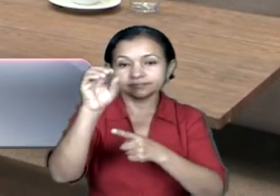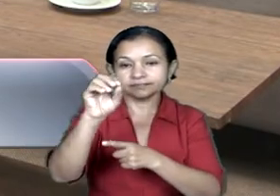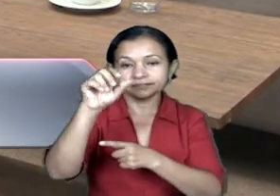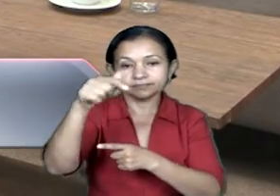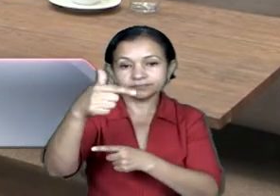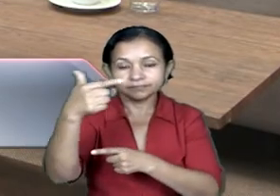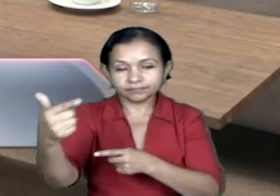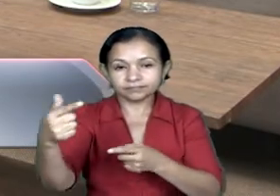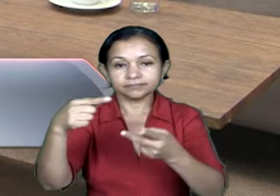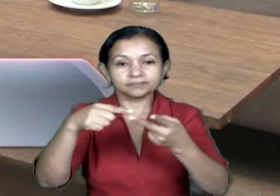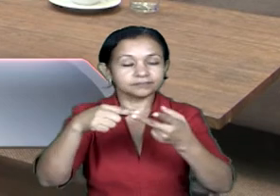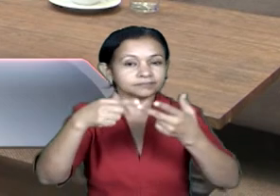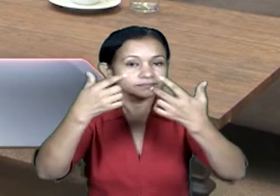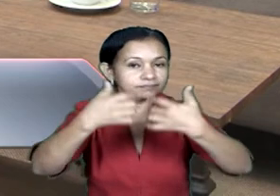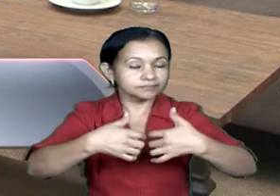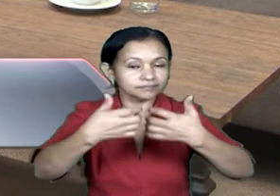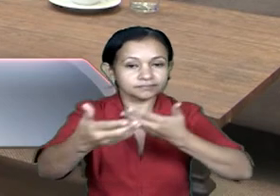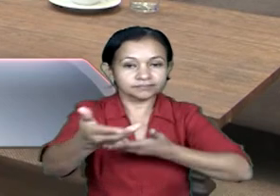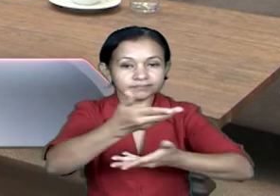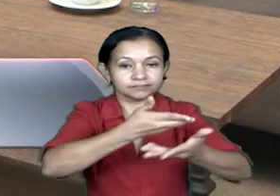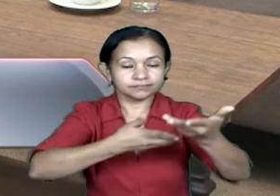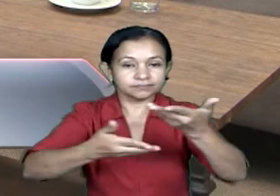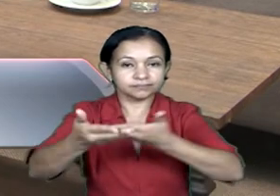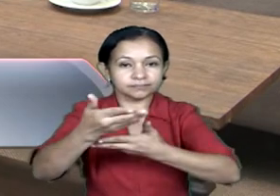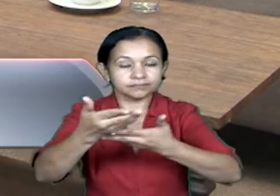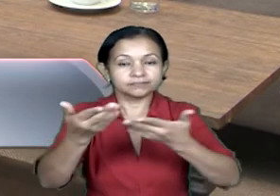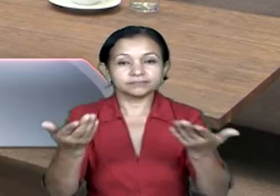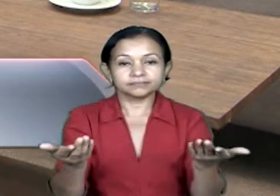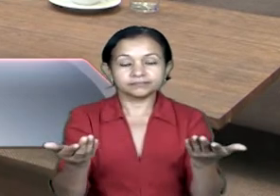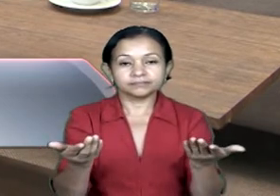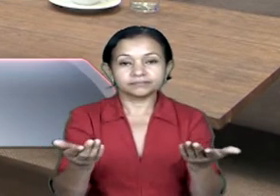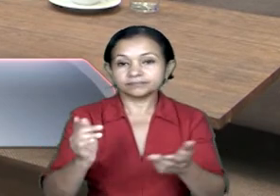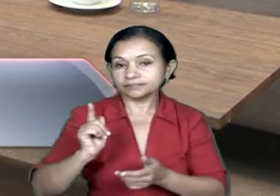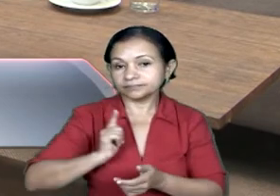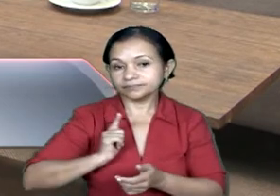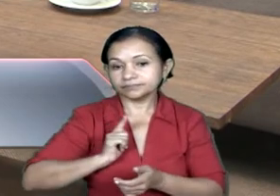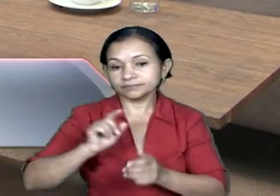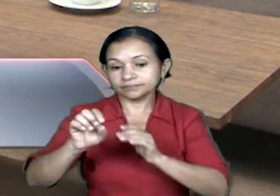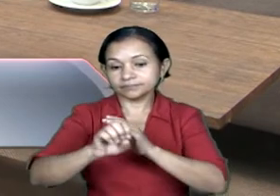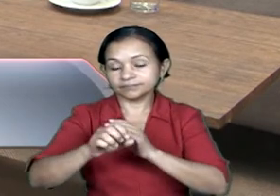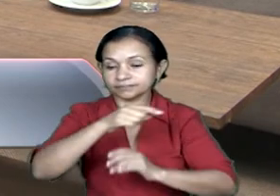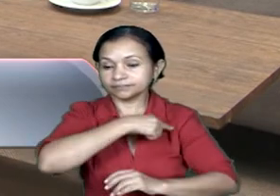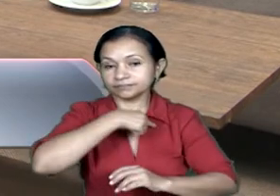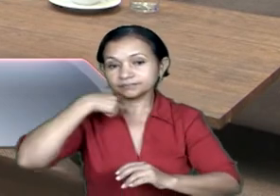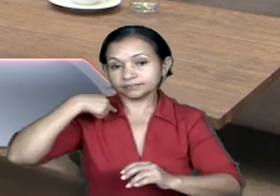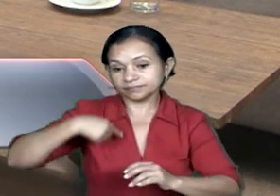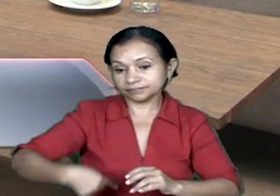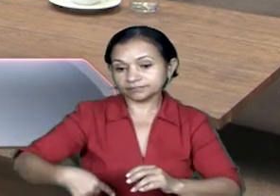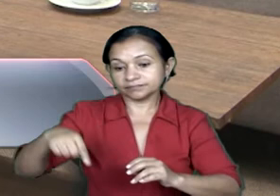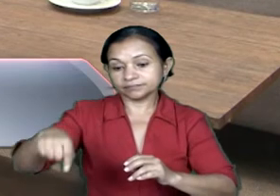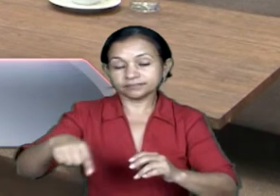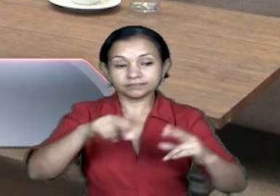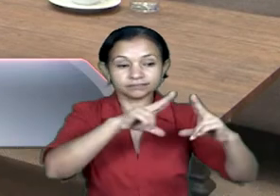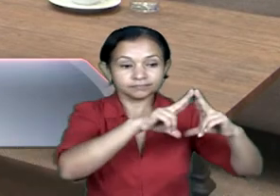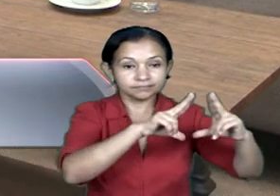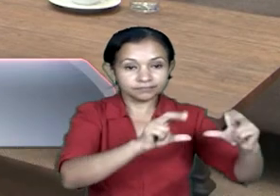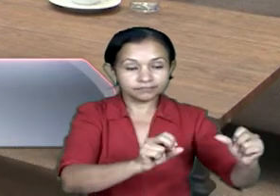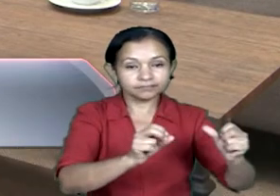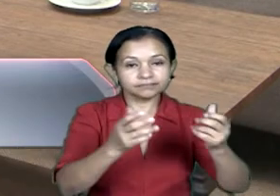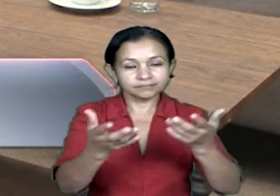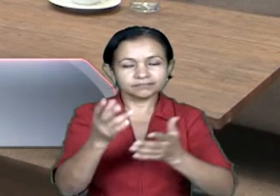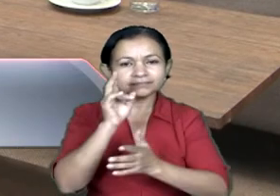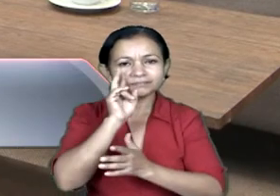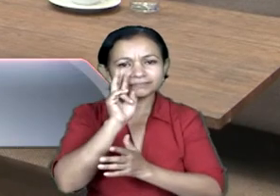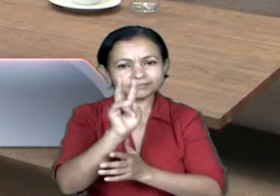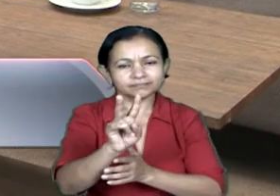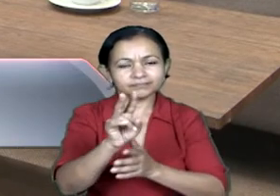través de sus empresarios. Esa confianza que existe entre la sociedad taiwanesa hacia Nicaragua, y que lo hemos visto